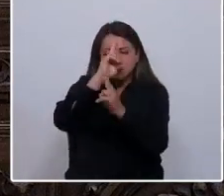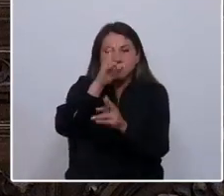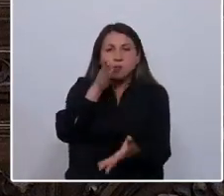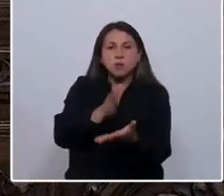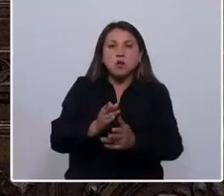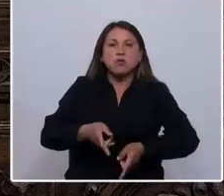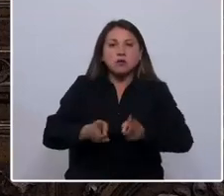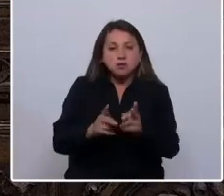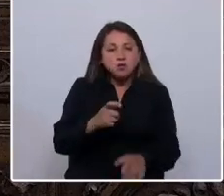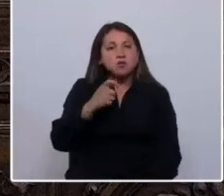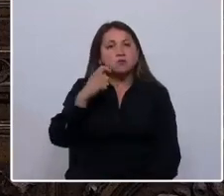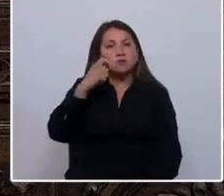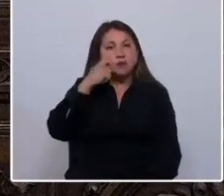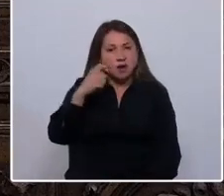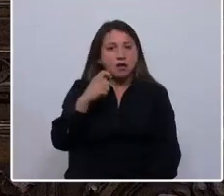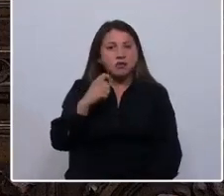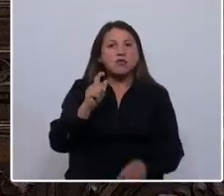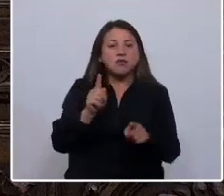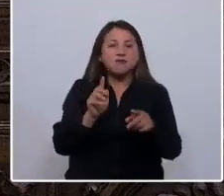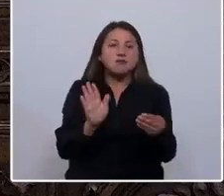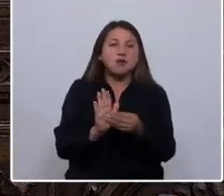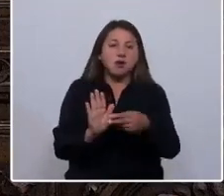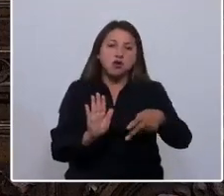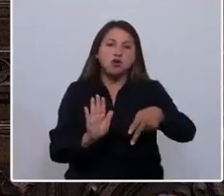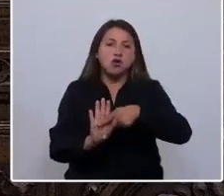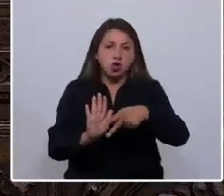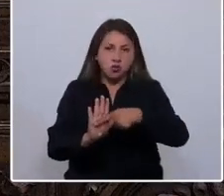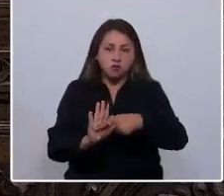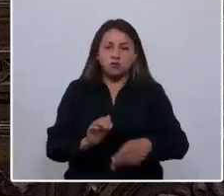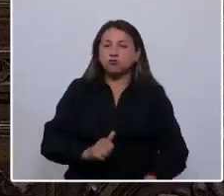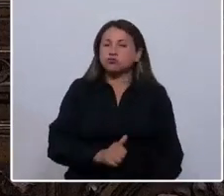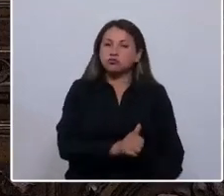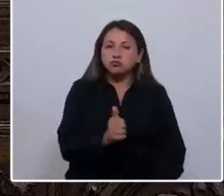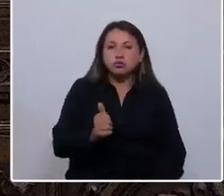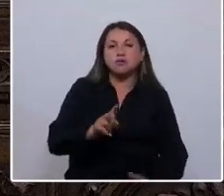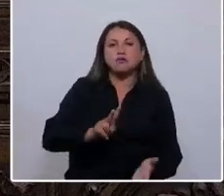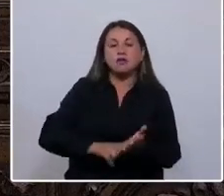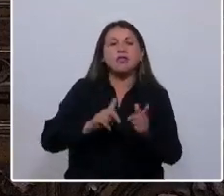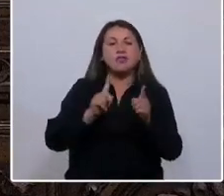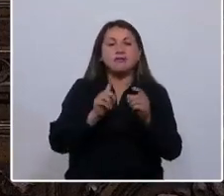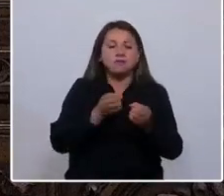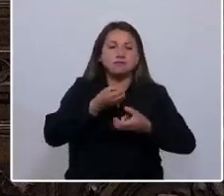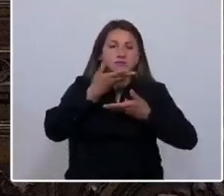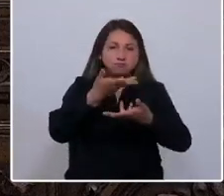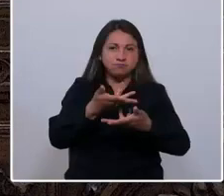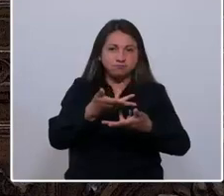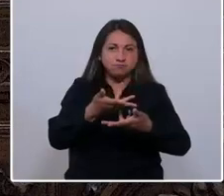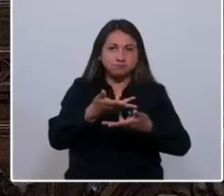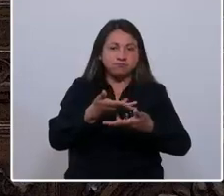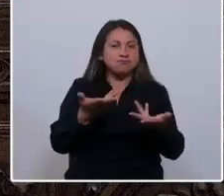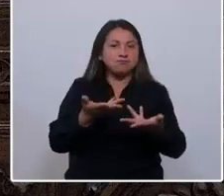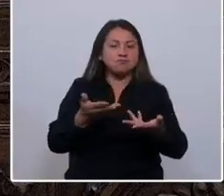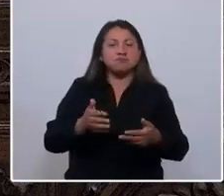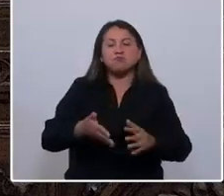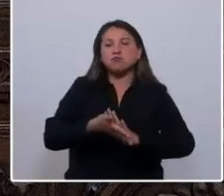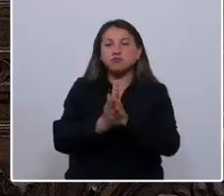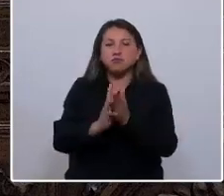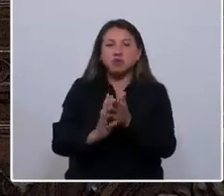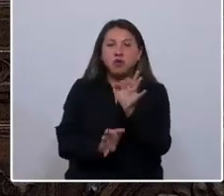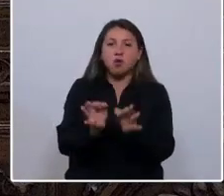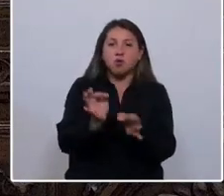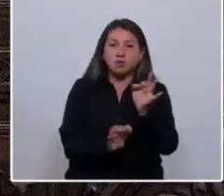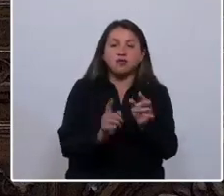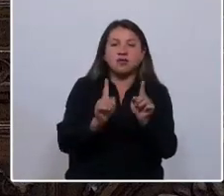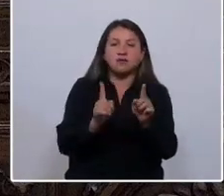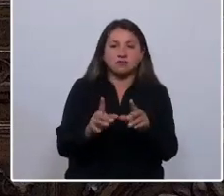derechos humanos sea la norma. Porque toda la verdad debe ser dicha, para que toda la justicia sea